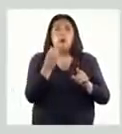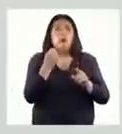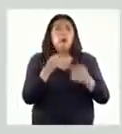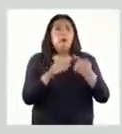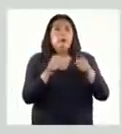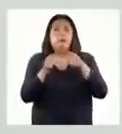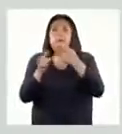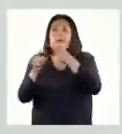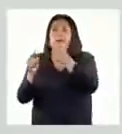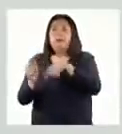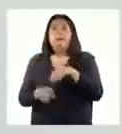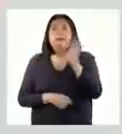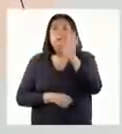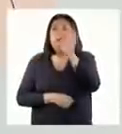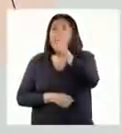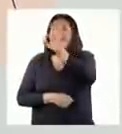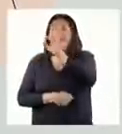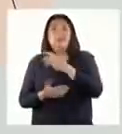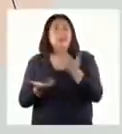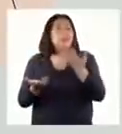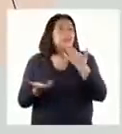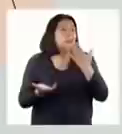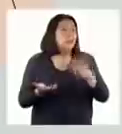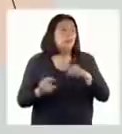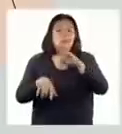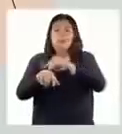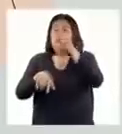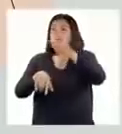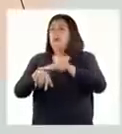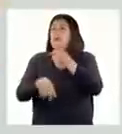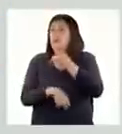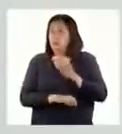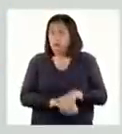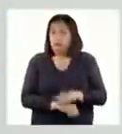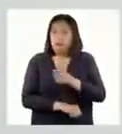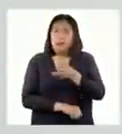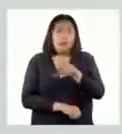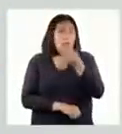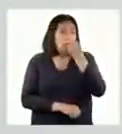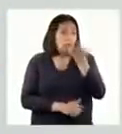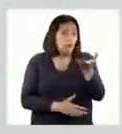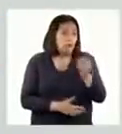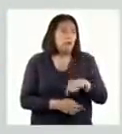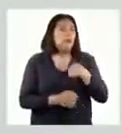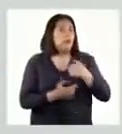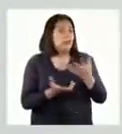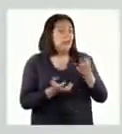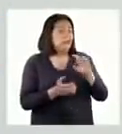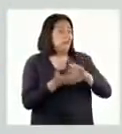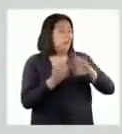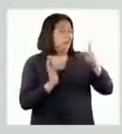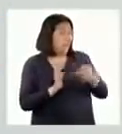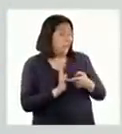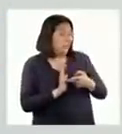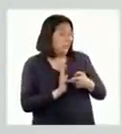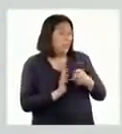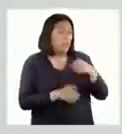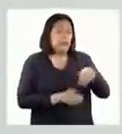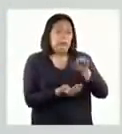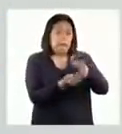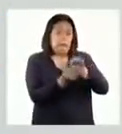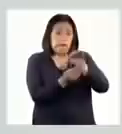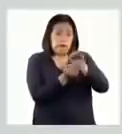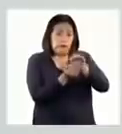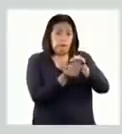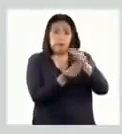alimentan de varios tipos de insectos, entre ellos los zancudos. Eso querría decir que, si los